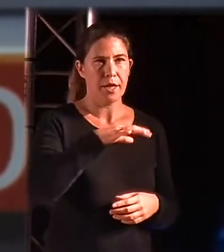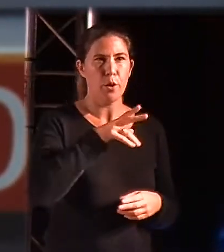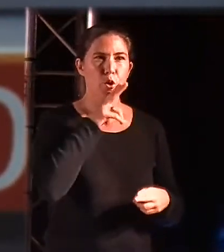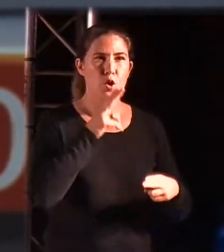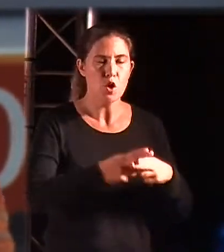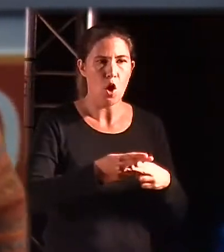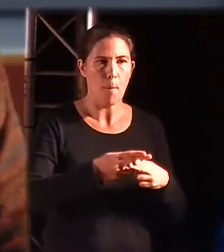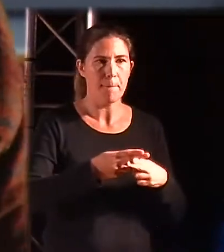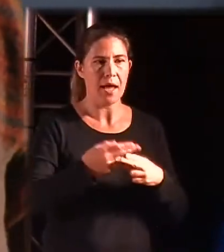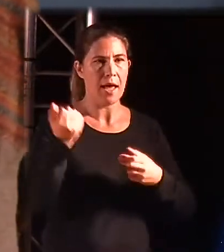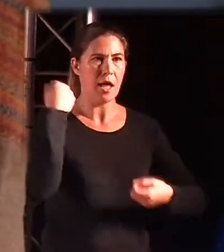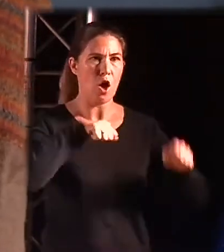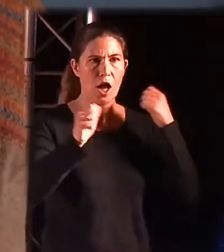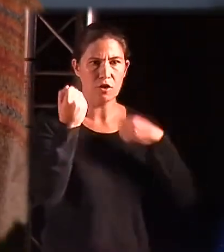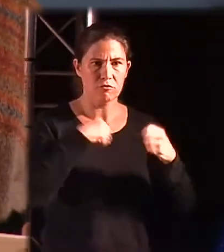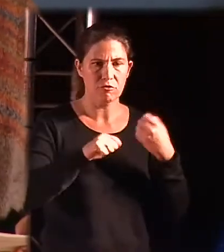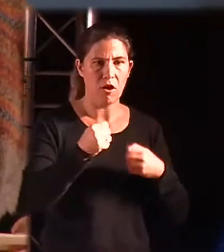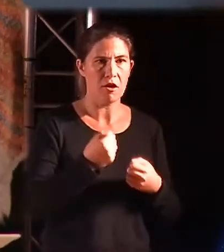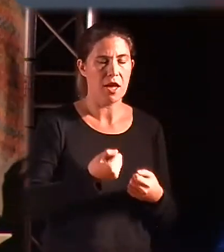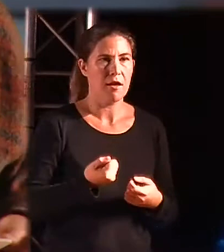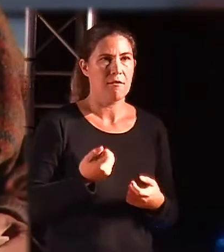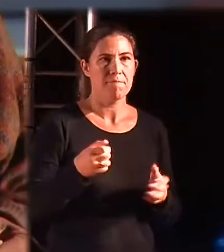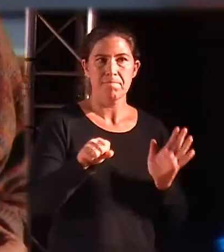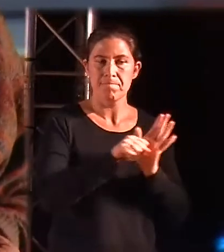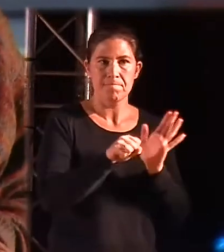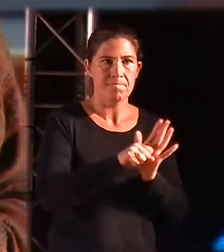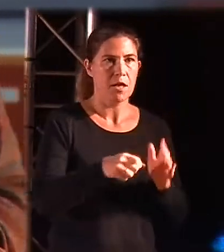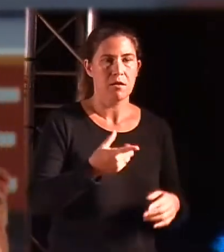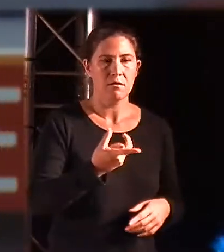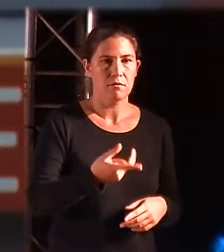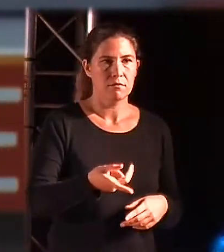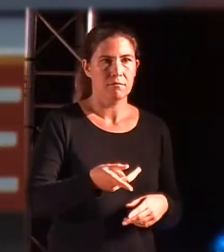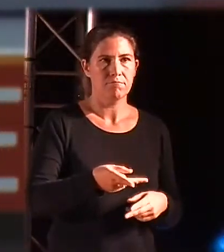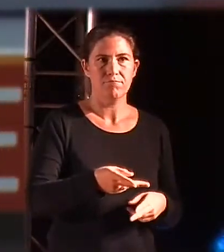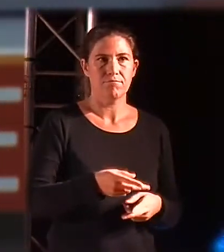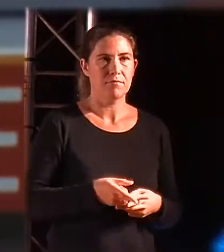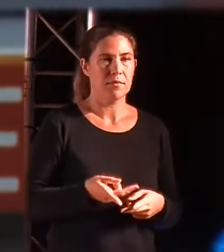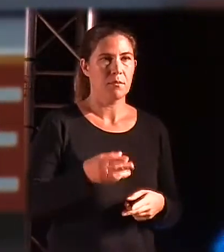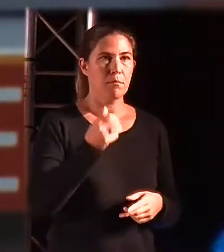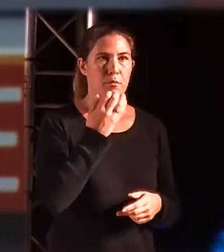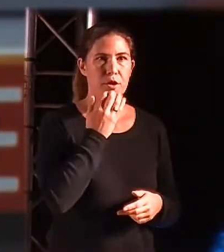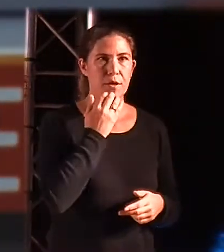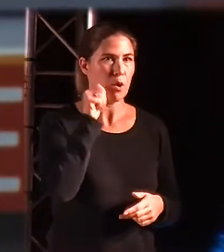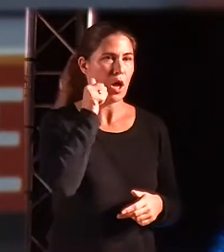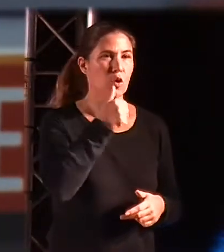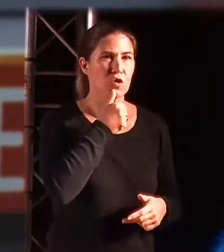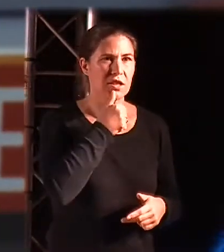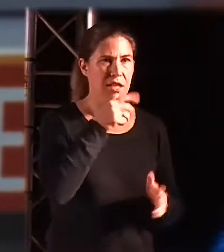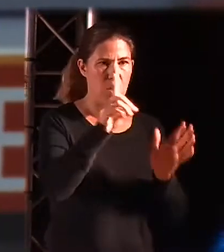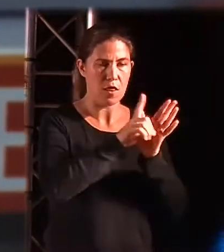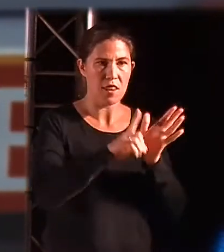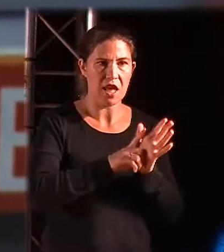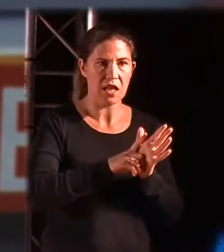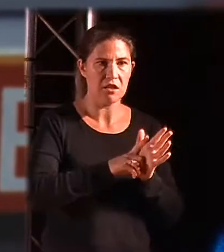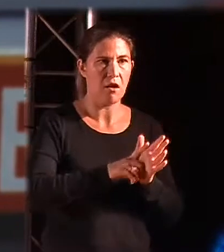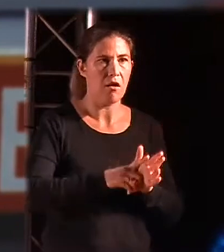los personajes de ficción porque son etiquetas que no significan mucho para nosotros. Y eso me lleva a las contraseñas. Las contraseñas son datos normalmente